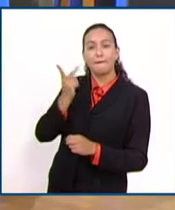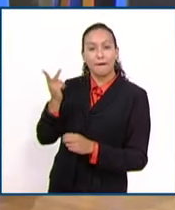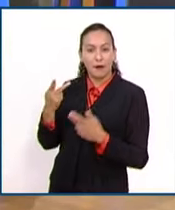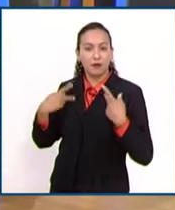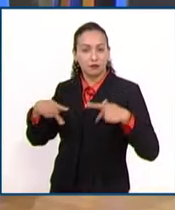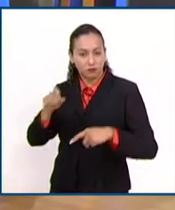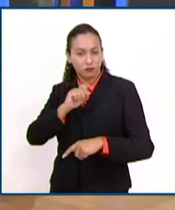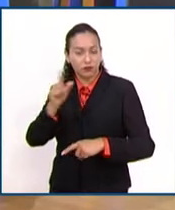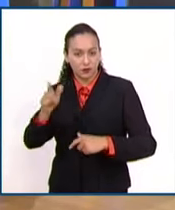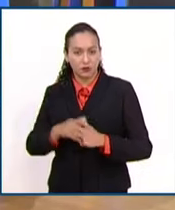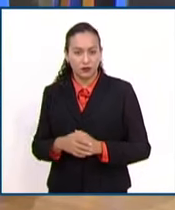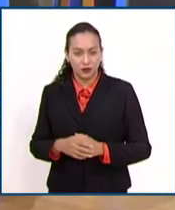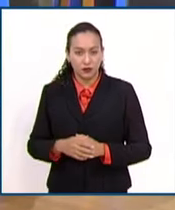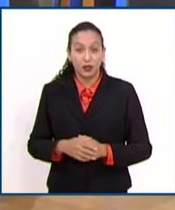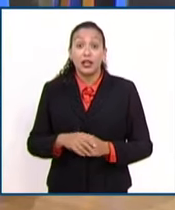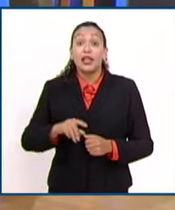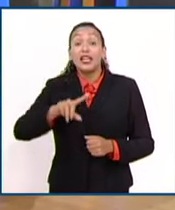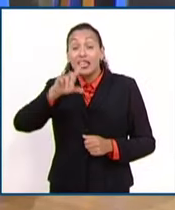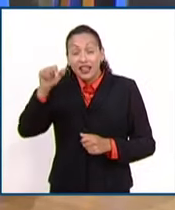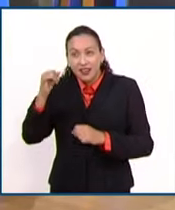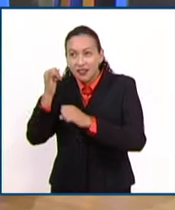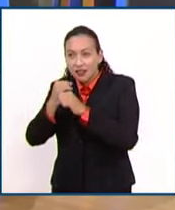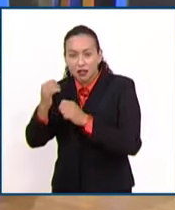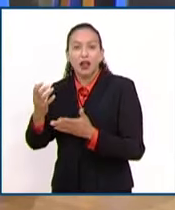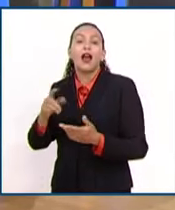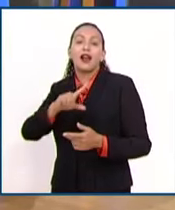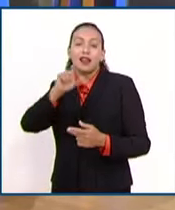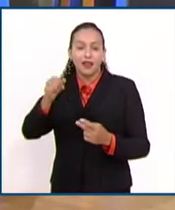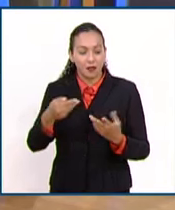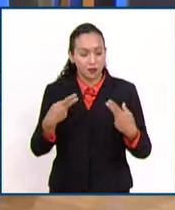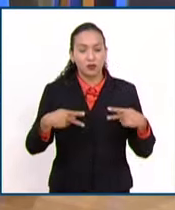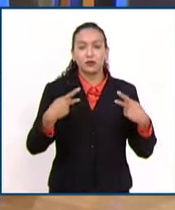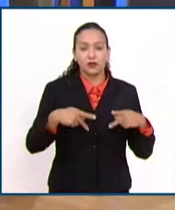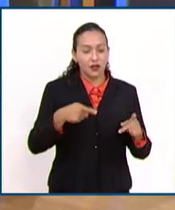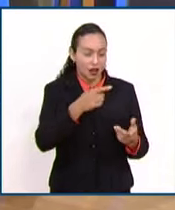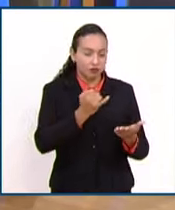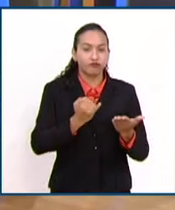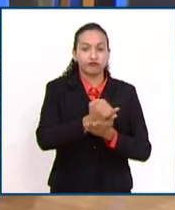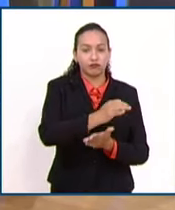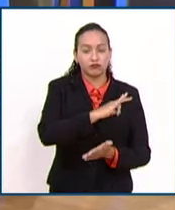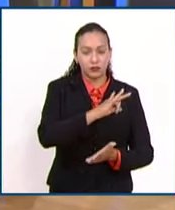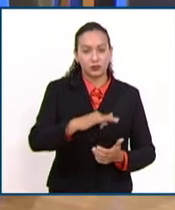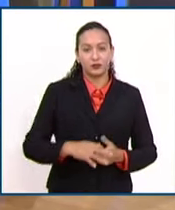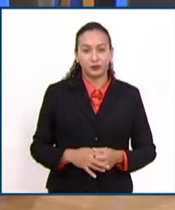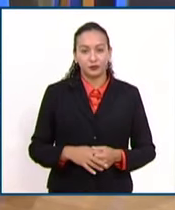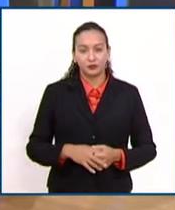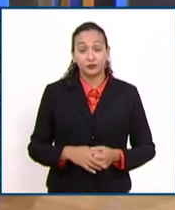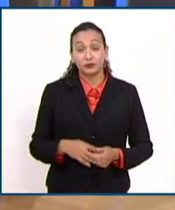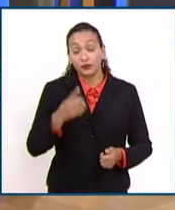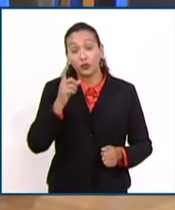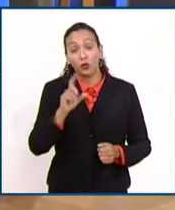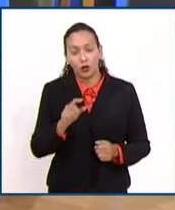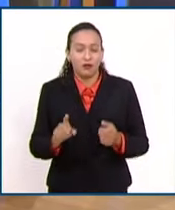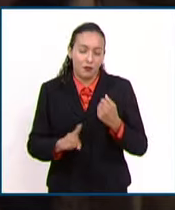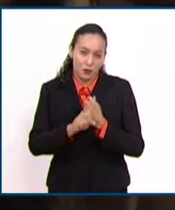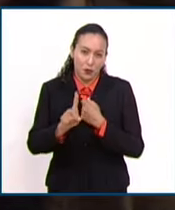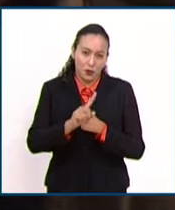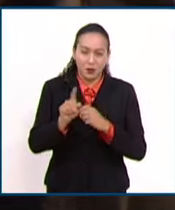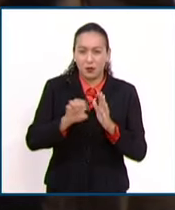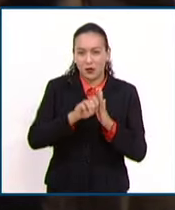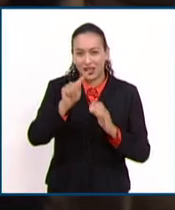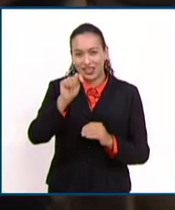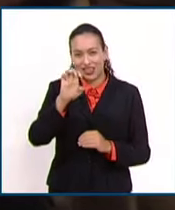esa información darle la razón a uno o darle la razón a otro. El ministro en retiro explicó que para resolver una contradicción de